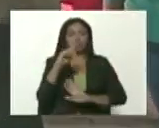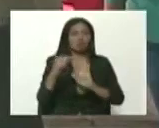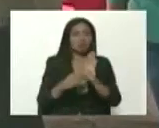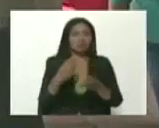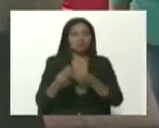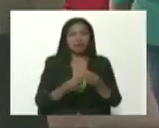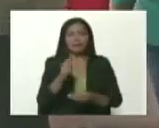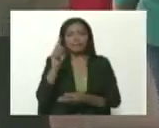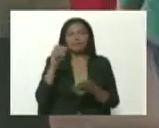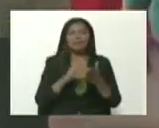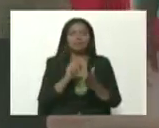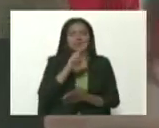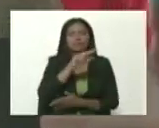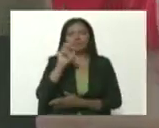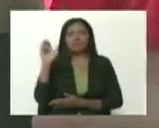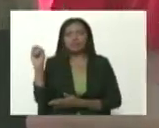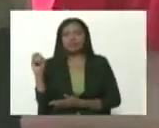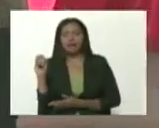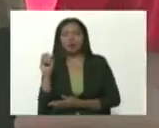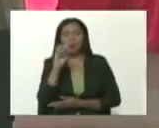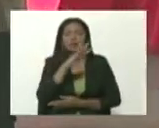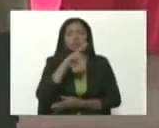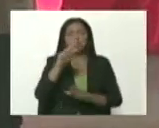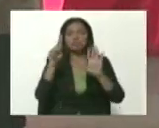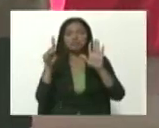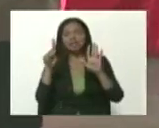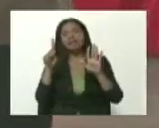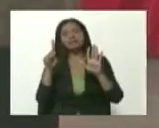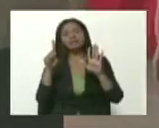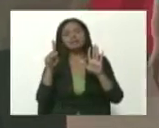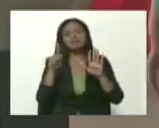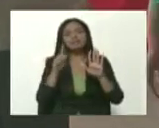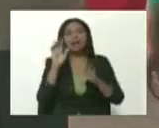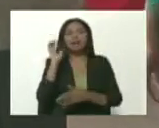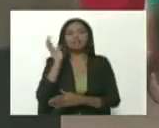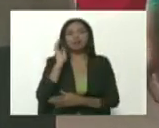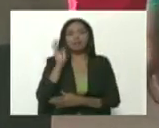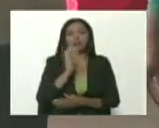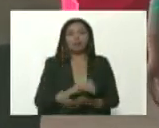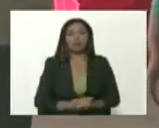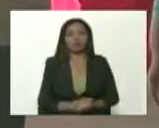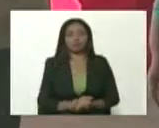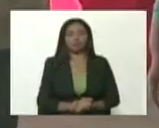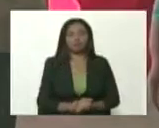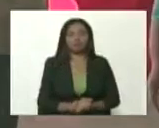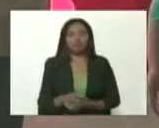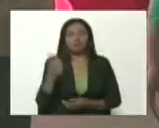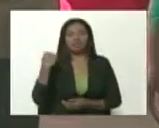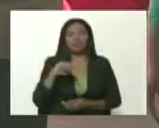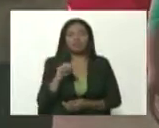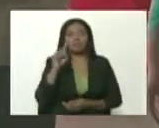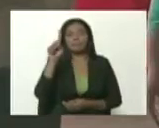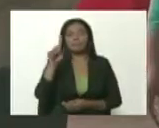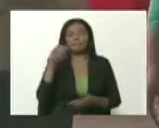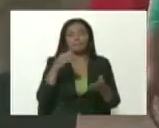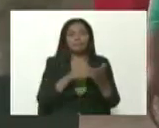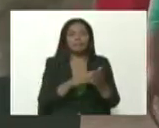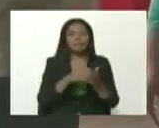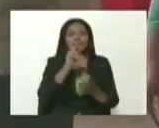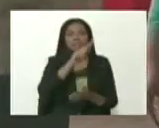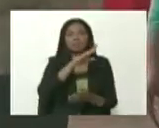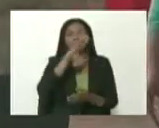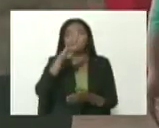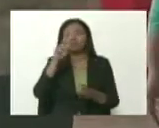realizadas, 1.346 asambleas. De la UVC con comunidades registradas tenemos 1.345, o sea,